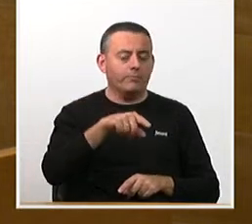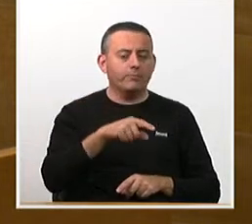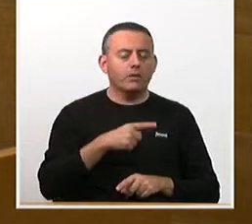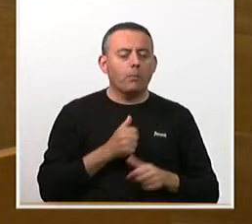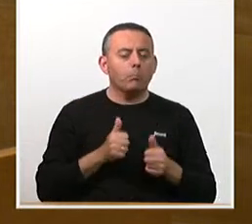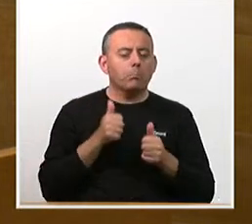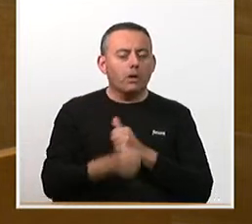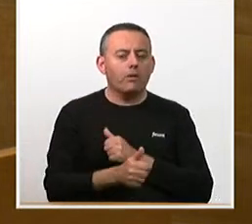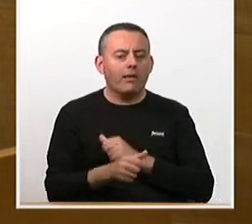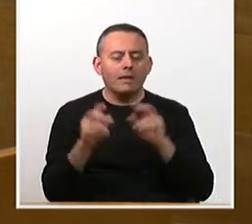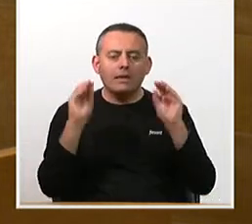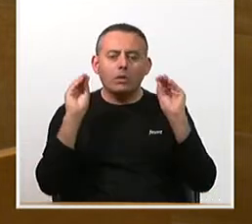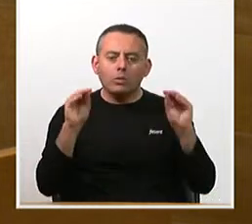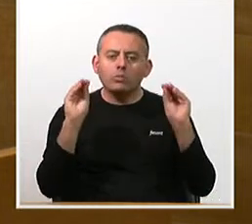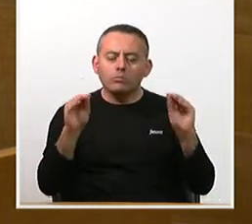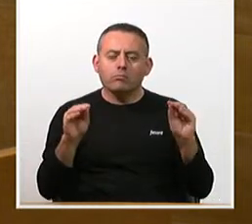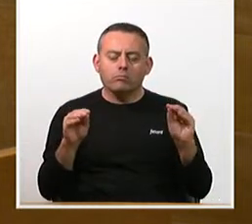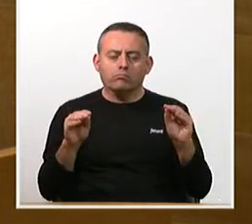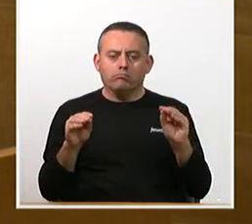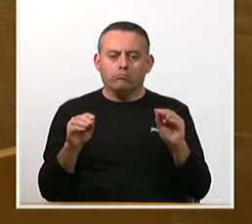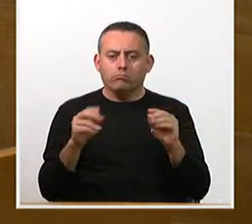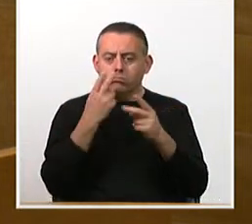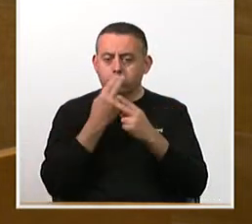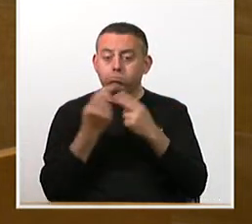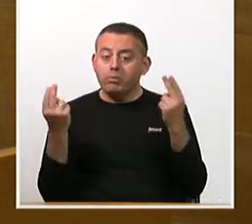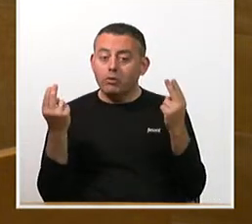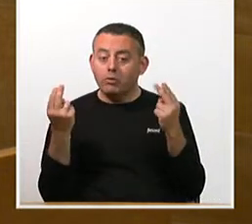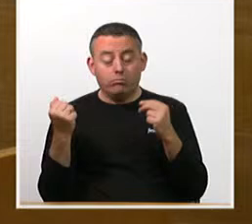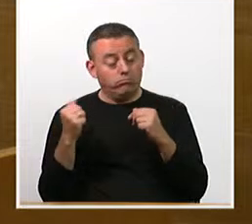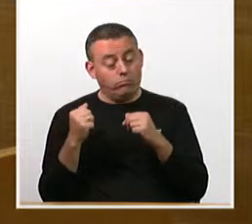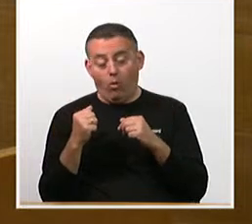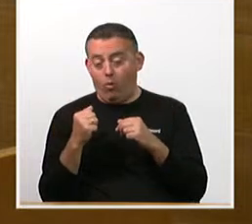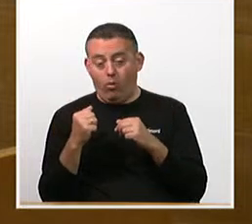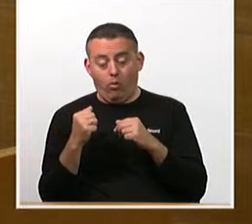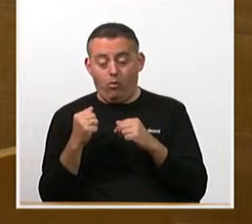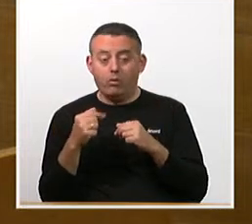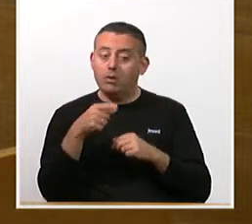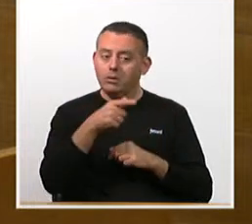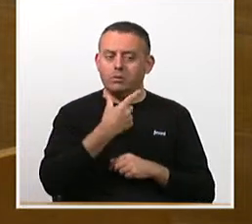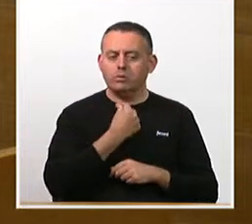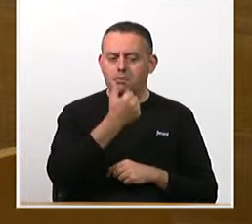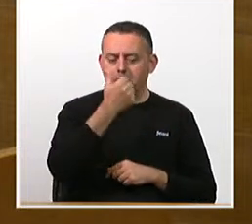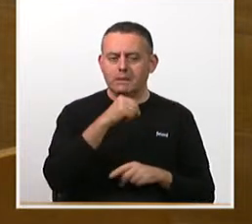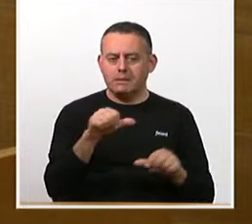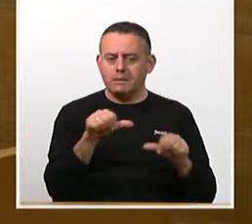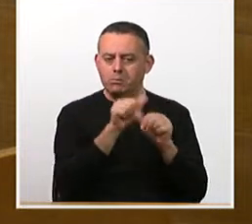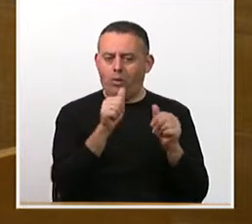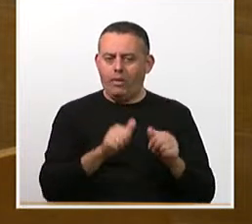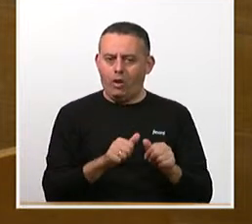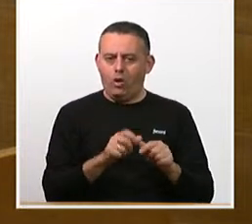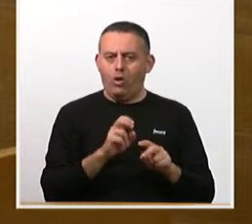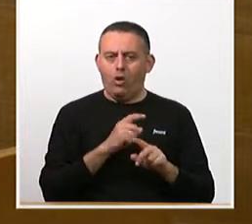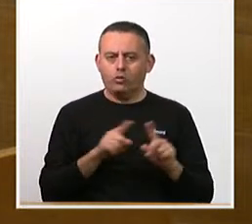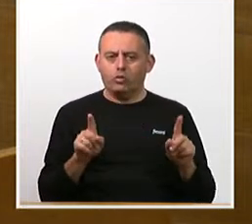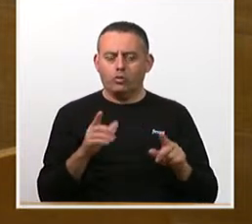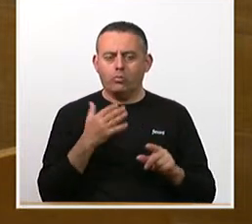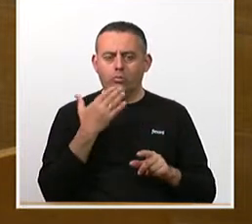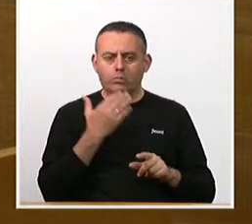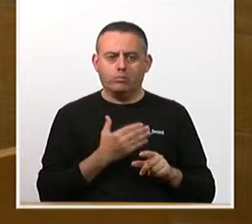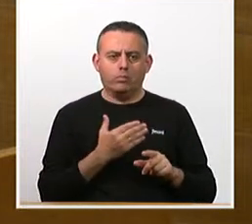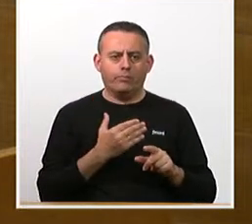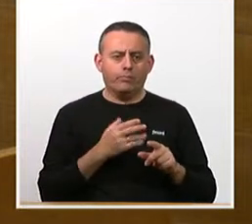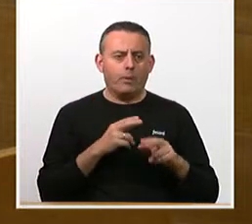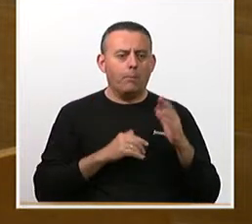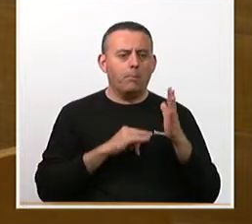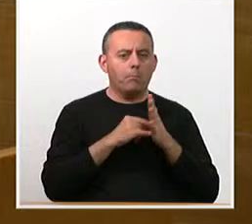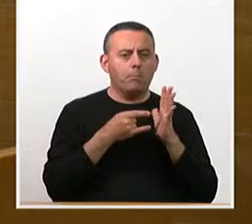maón de valci y valci del que presentar sustituir edific el bas en el sobrecostos